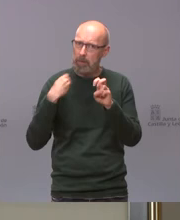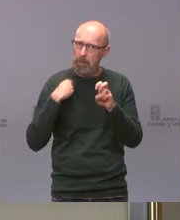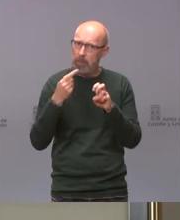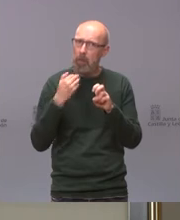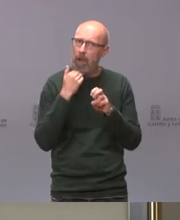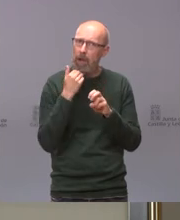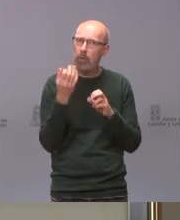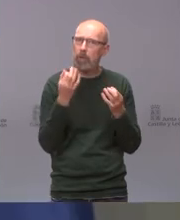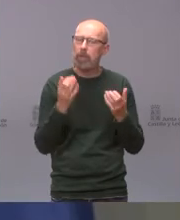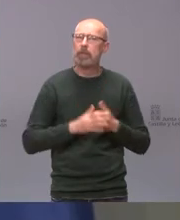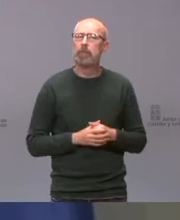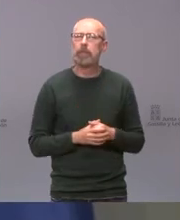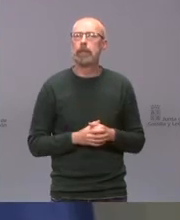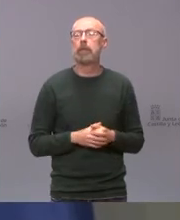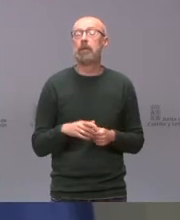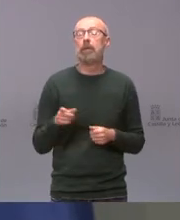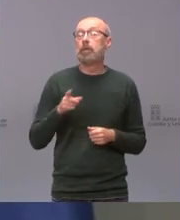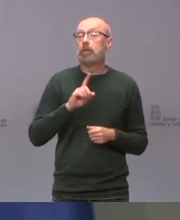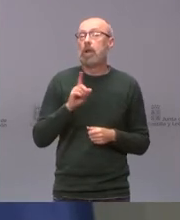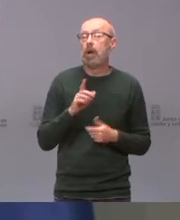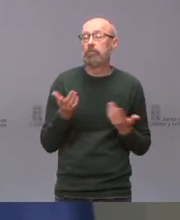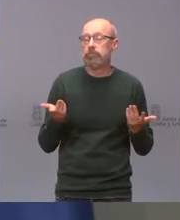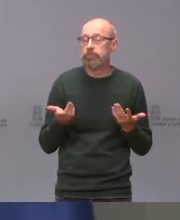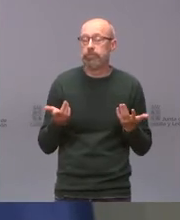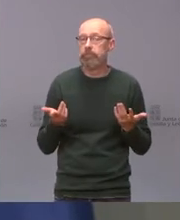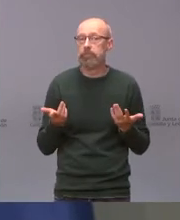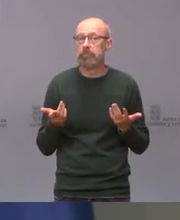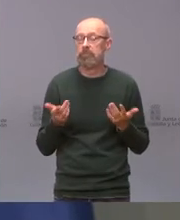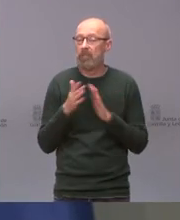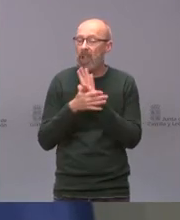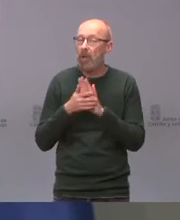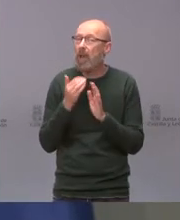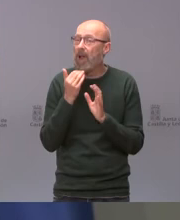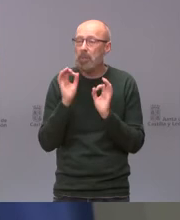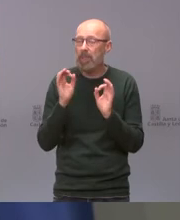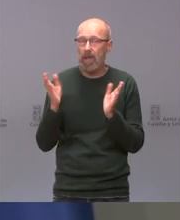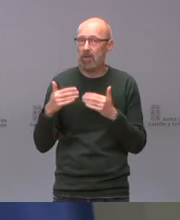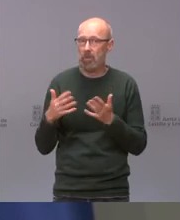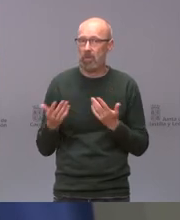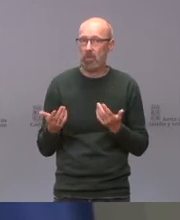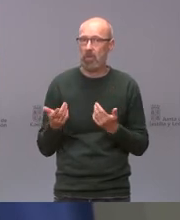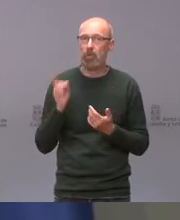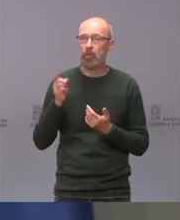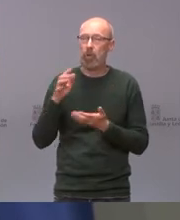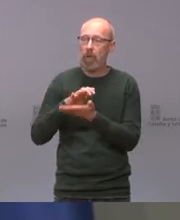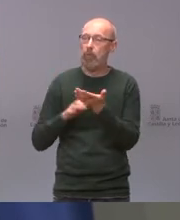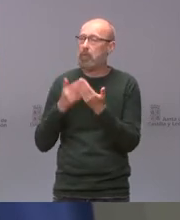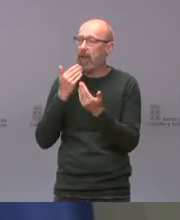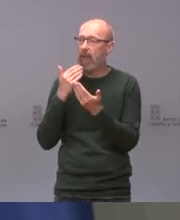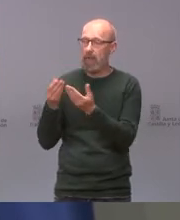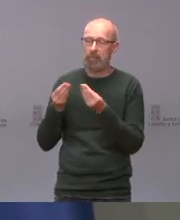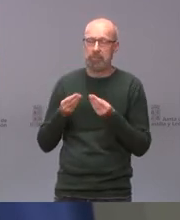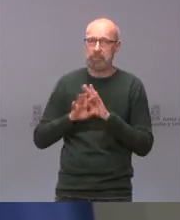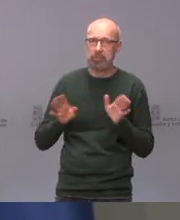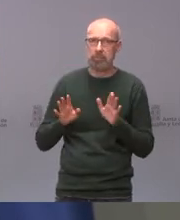puede contar. Gracias. No le trasladé nada especial, nada más que darle las gracias por el informe y me dijo si